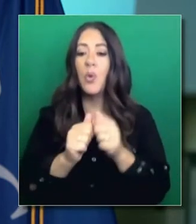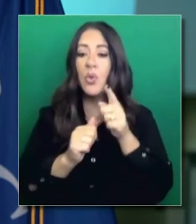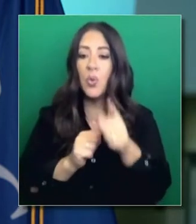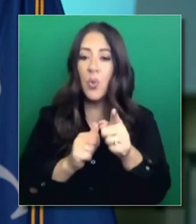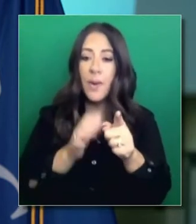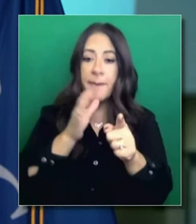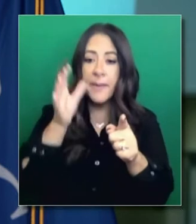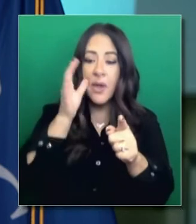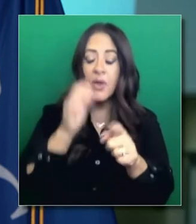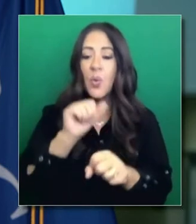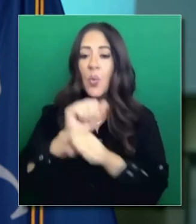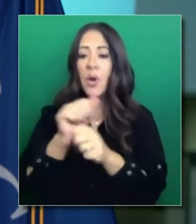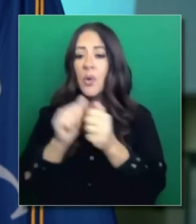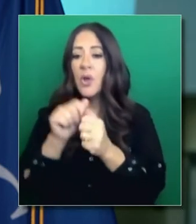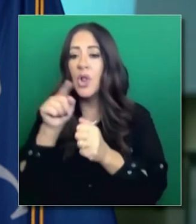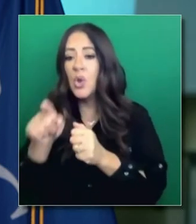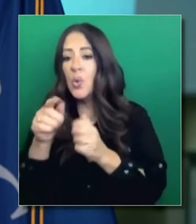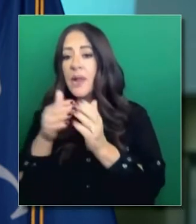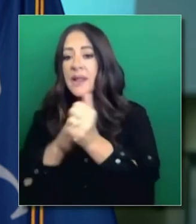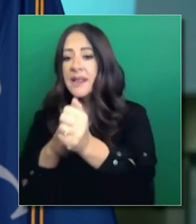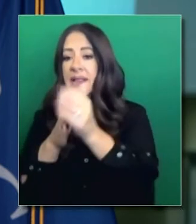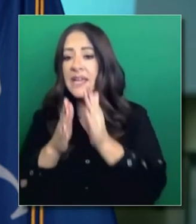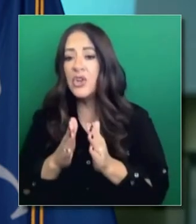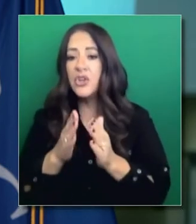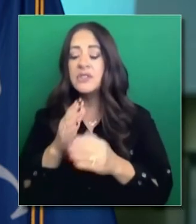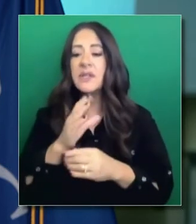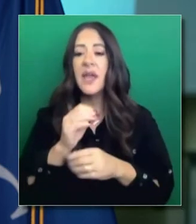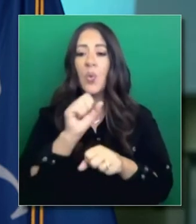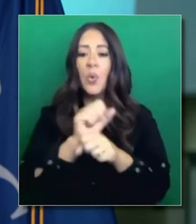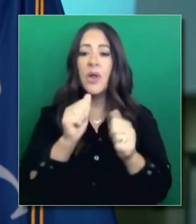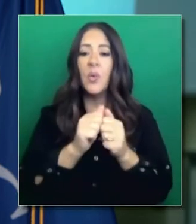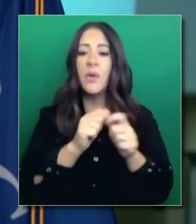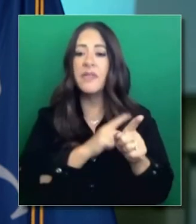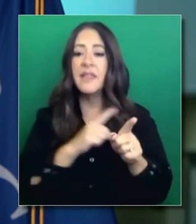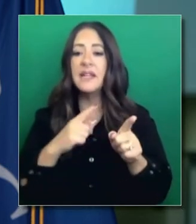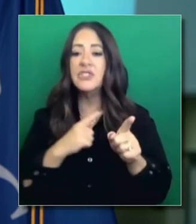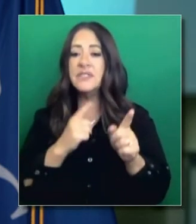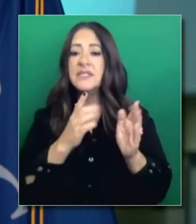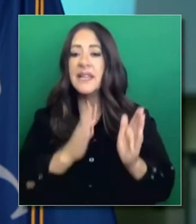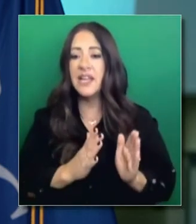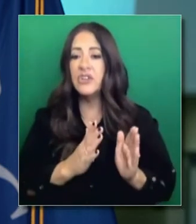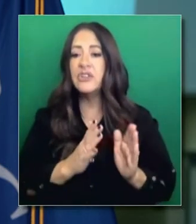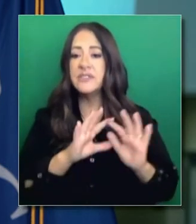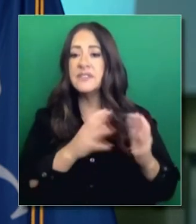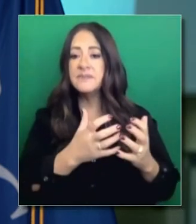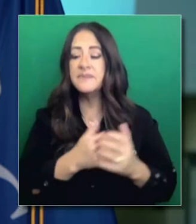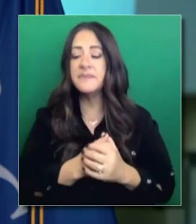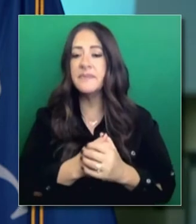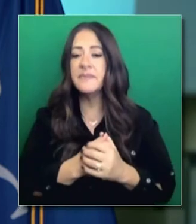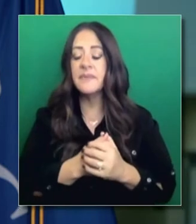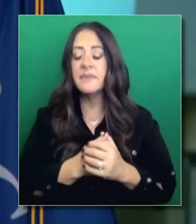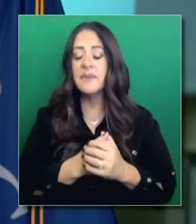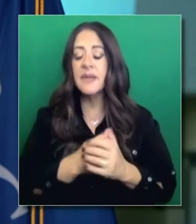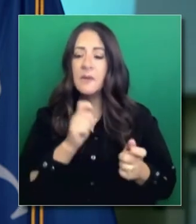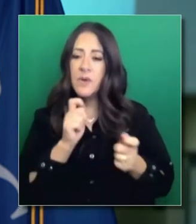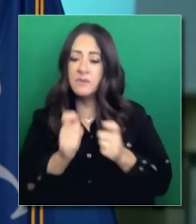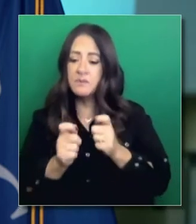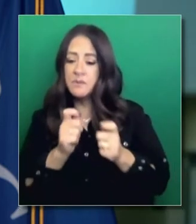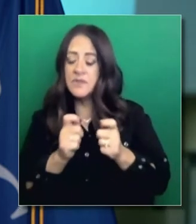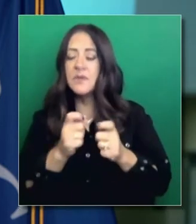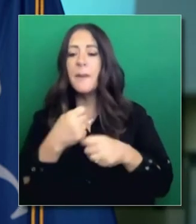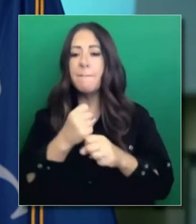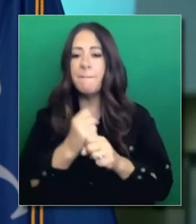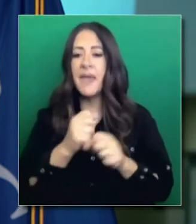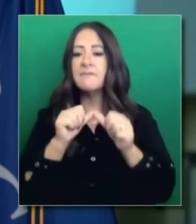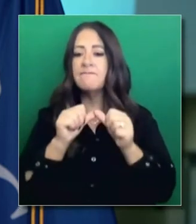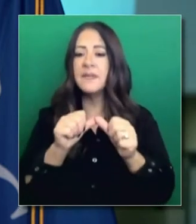padres, con líderes, por toda la gama. Obviamente la legislatura para avanzar, hacer los